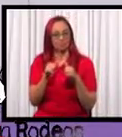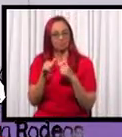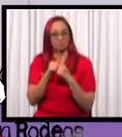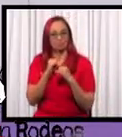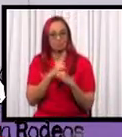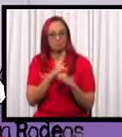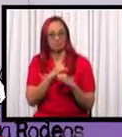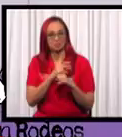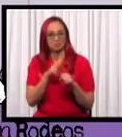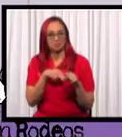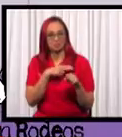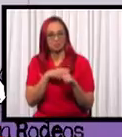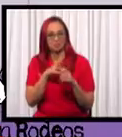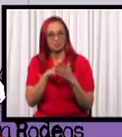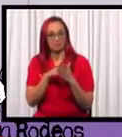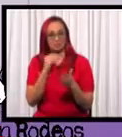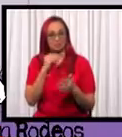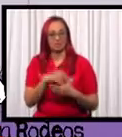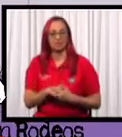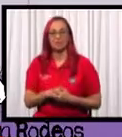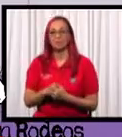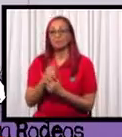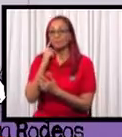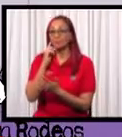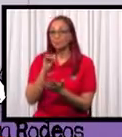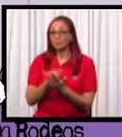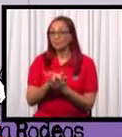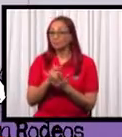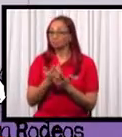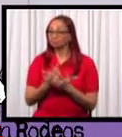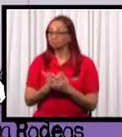Nacional de Aprendizaje, precisamente porque queremos que el